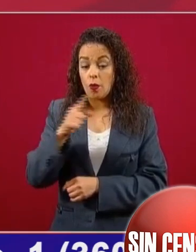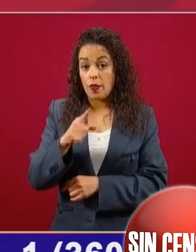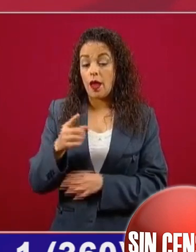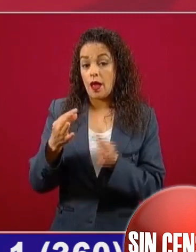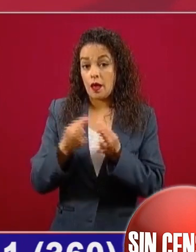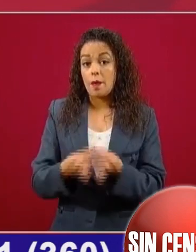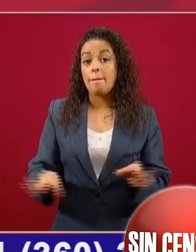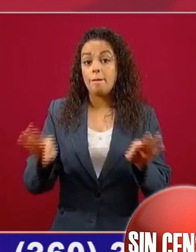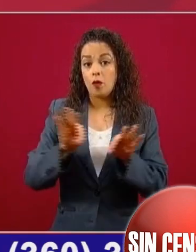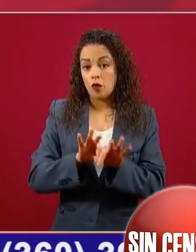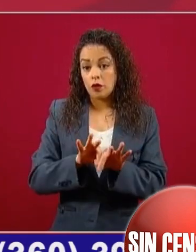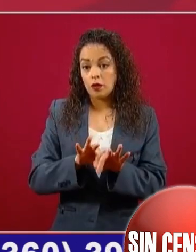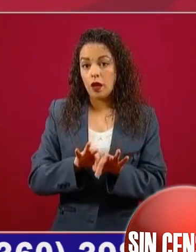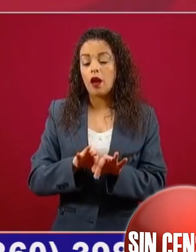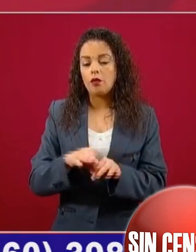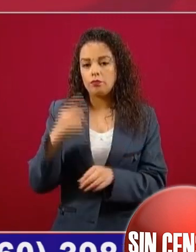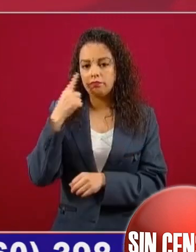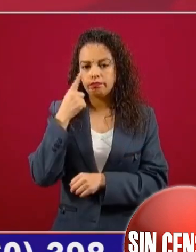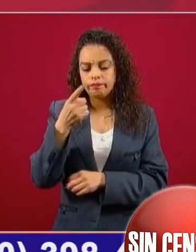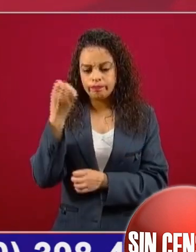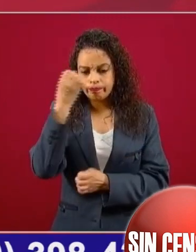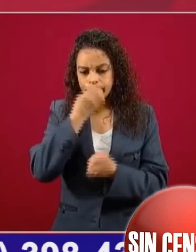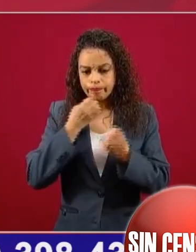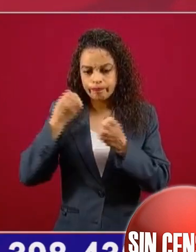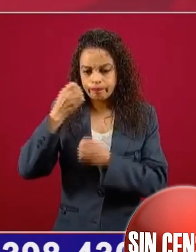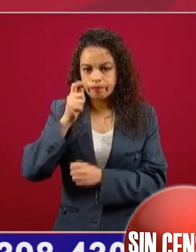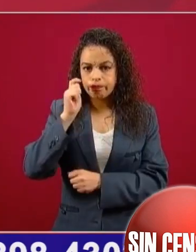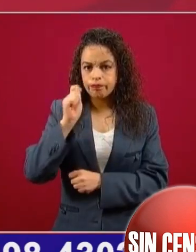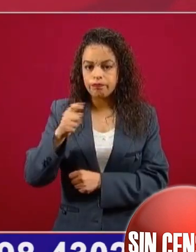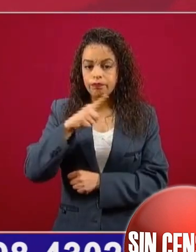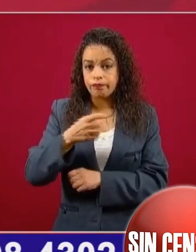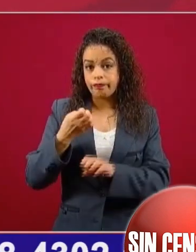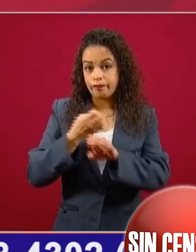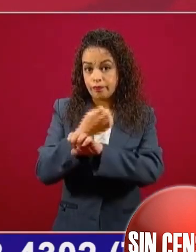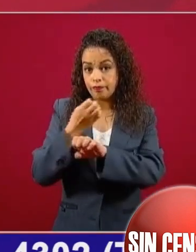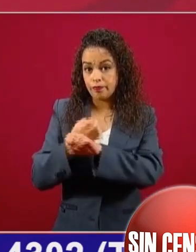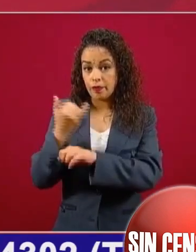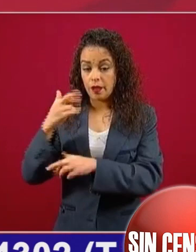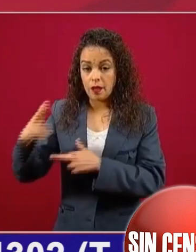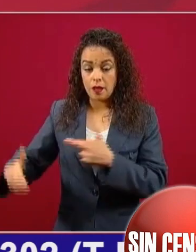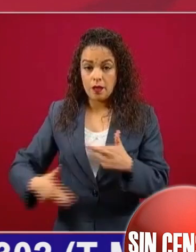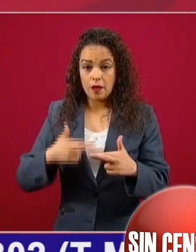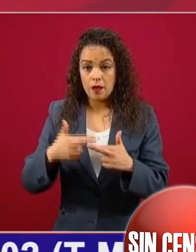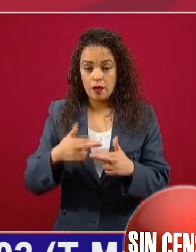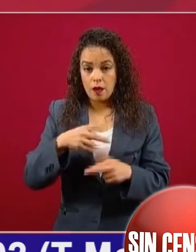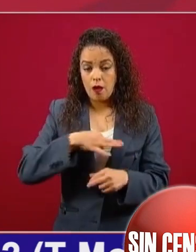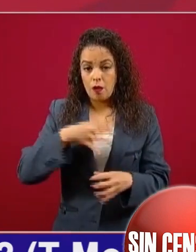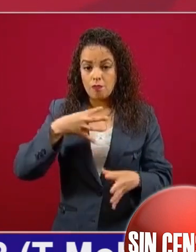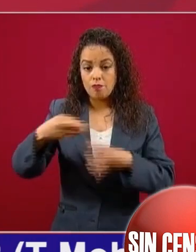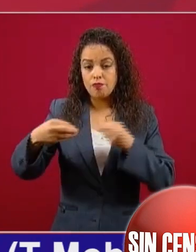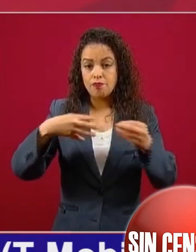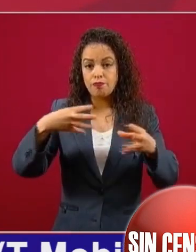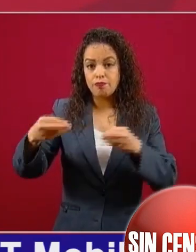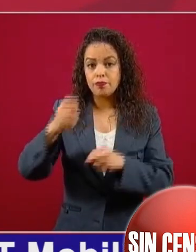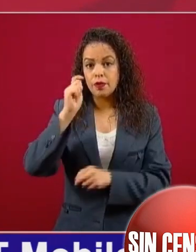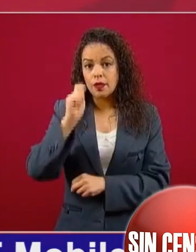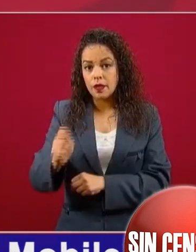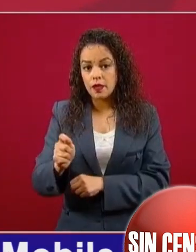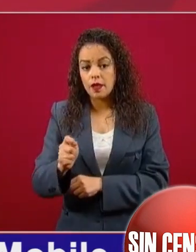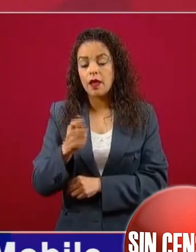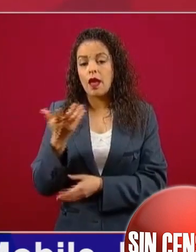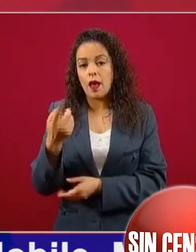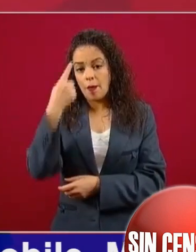estamos analizando las curvas de contagio estatal y regional con salud para